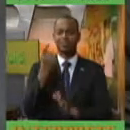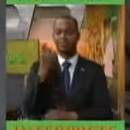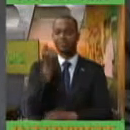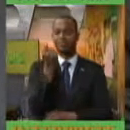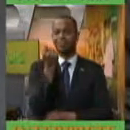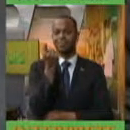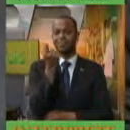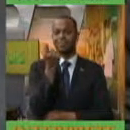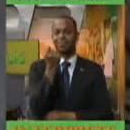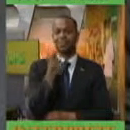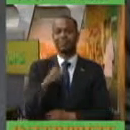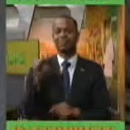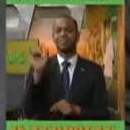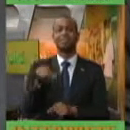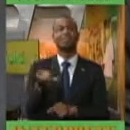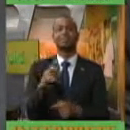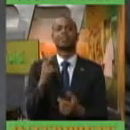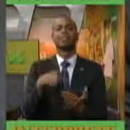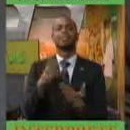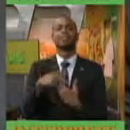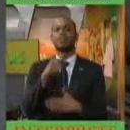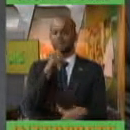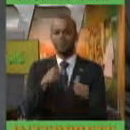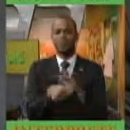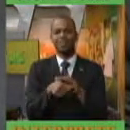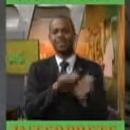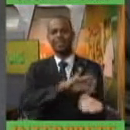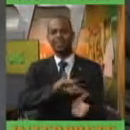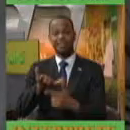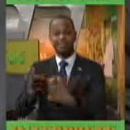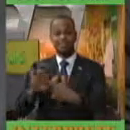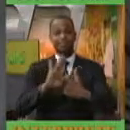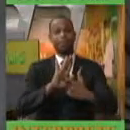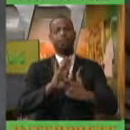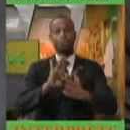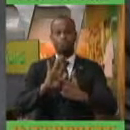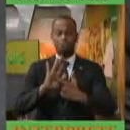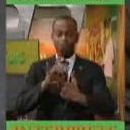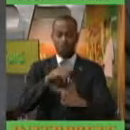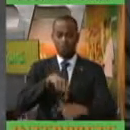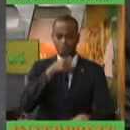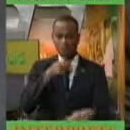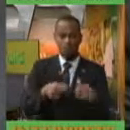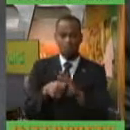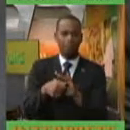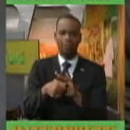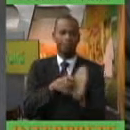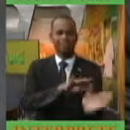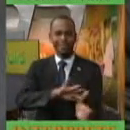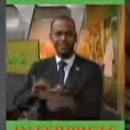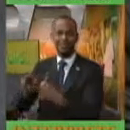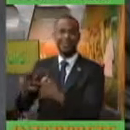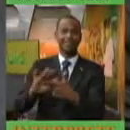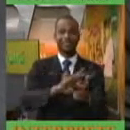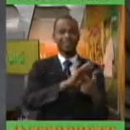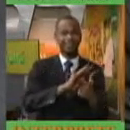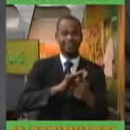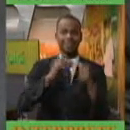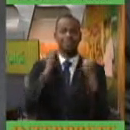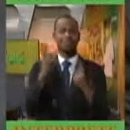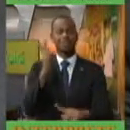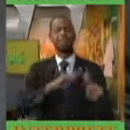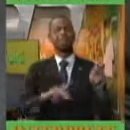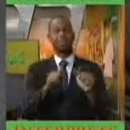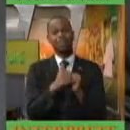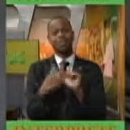través de este programa de Saliendo del Escondite, hemos logrado sacar del escondite a muchísimas personas que viven hoy en